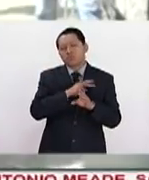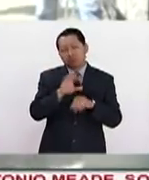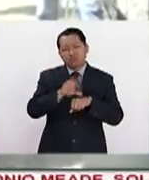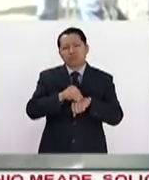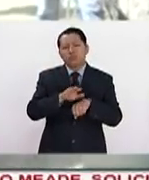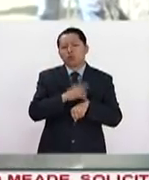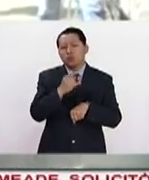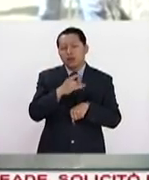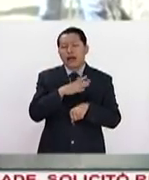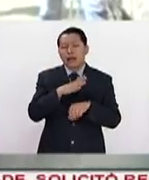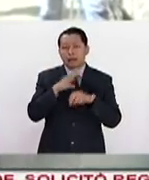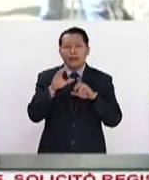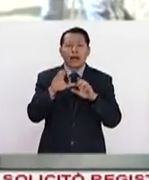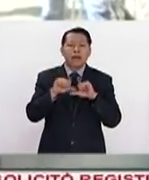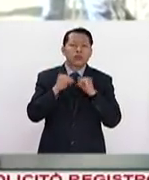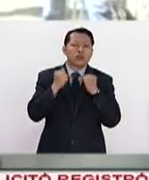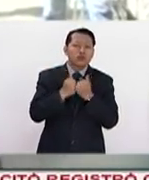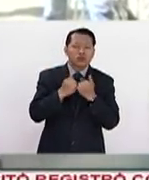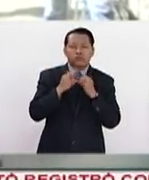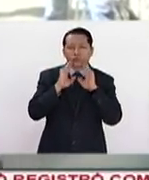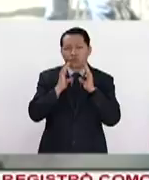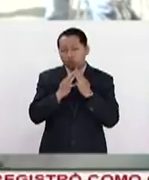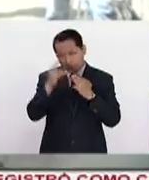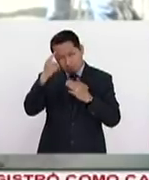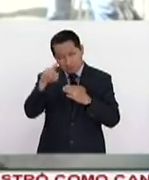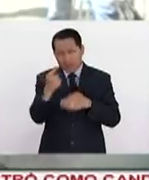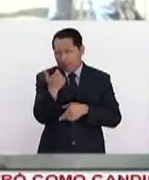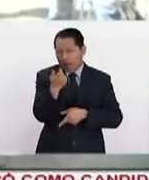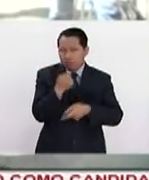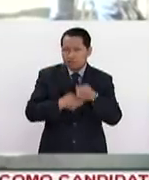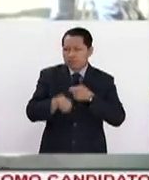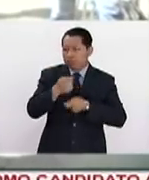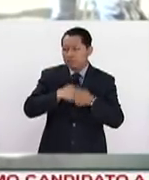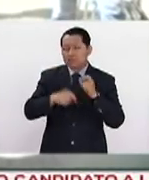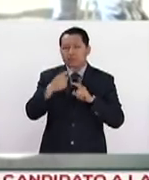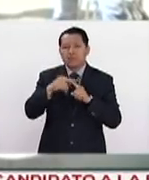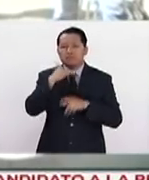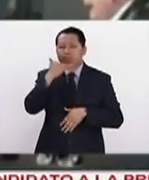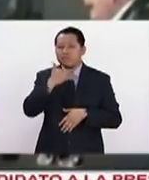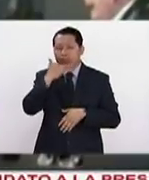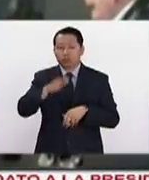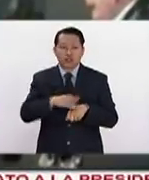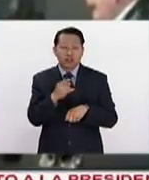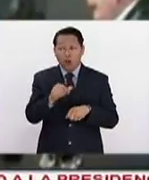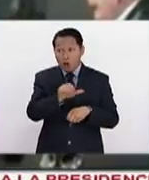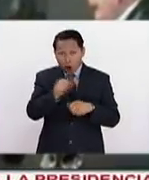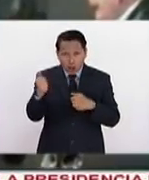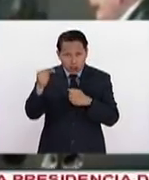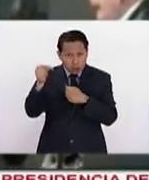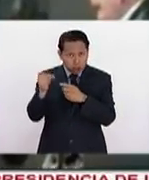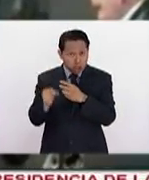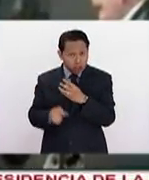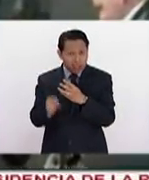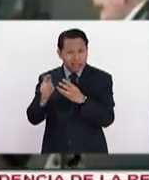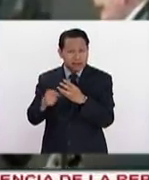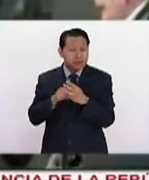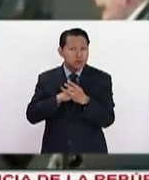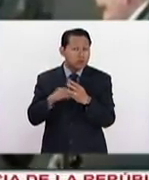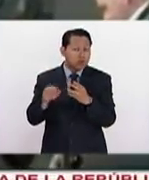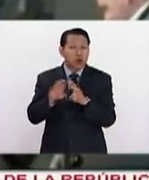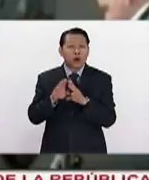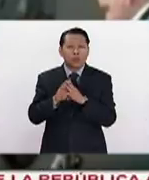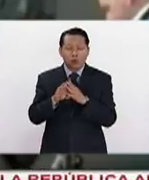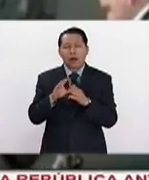el delito de asociación delictuosa para cometer lavado de dinero, ya que la Cancillería no aprobó los ilícitos de operar un negocio de